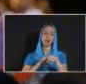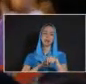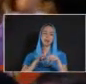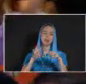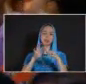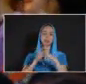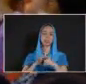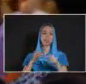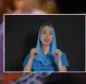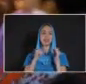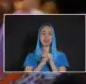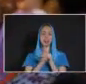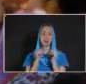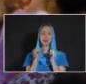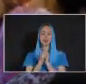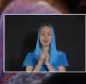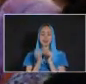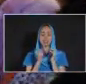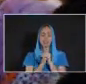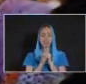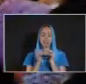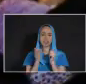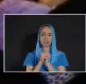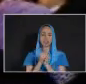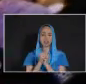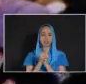Guárdame, guárdame, guárdame, guárdame.